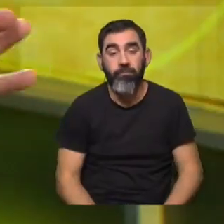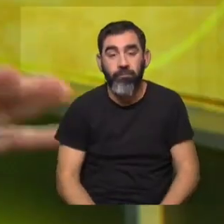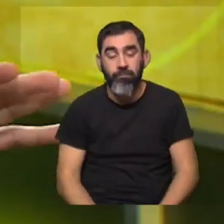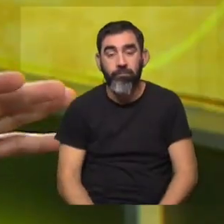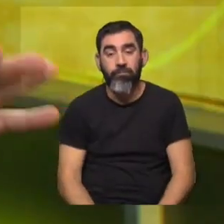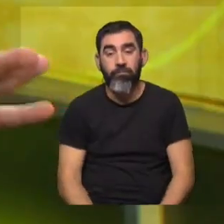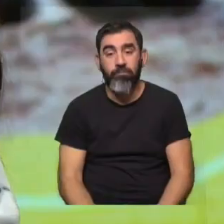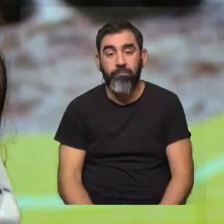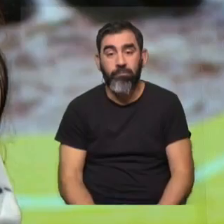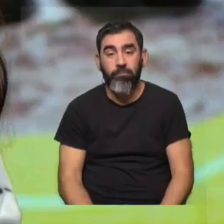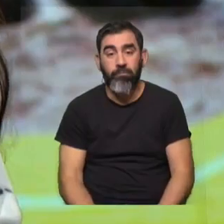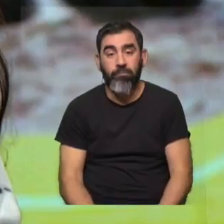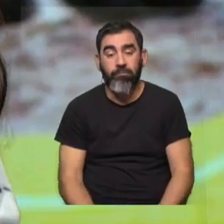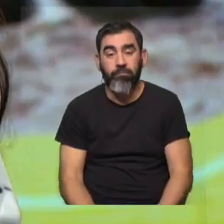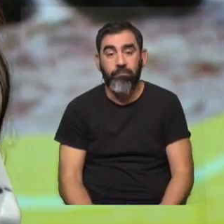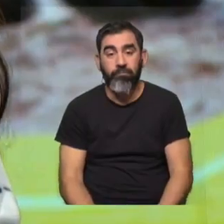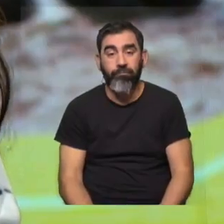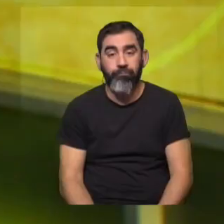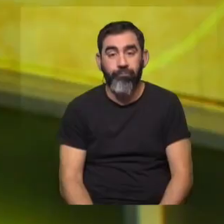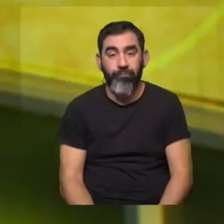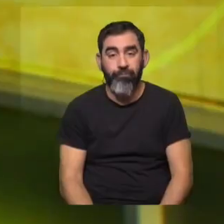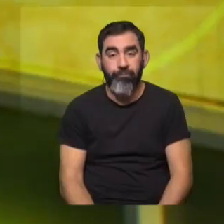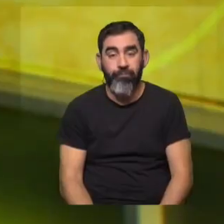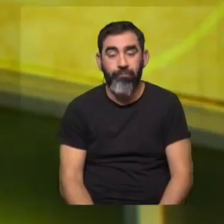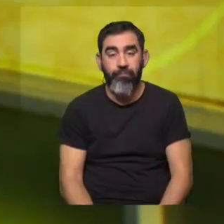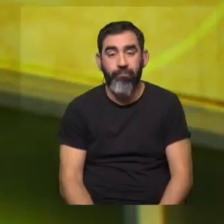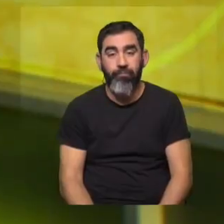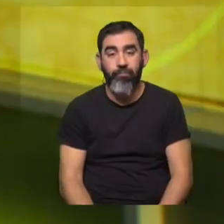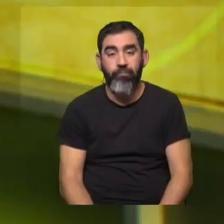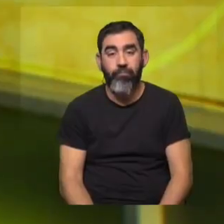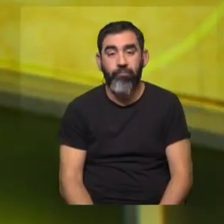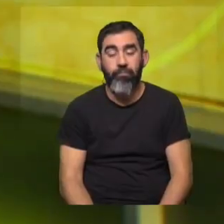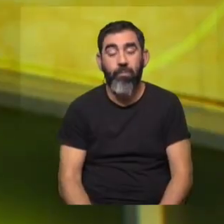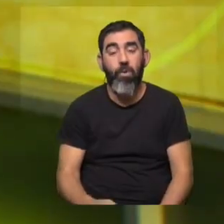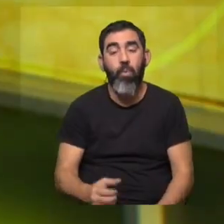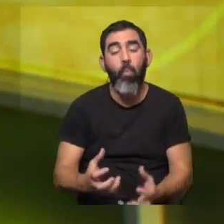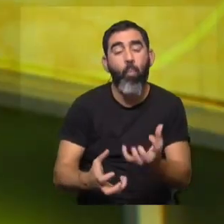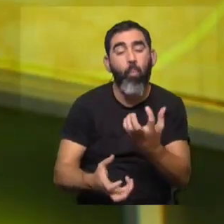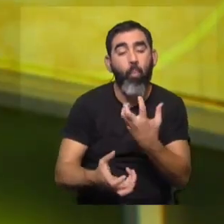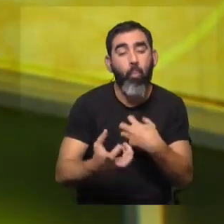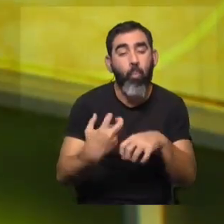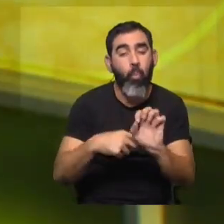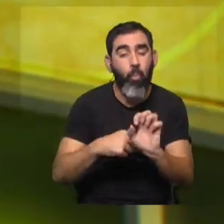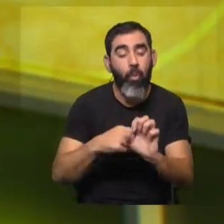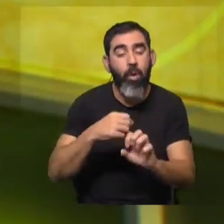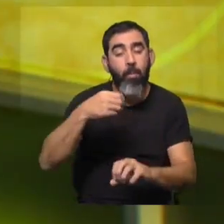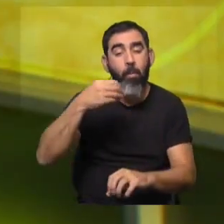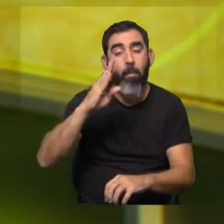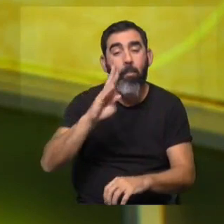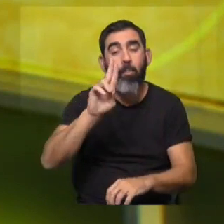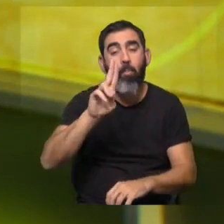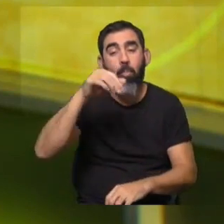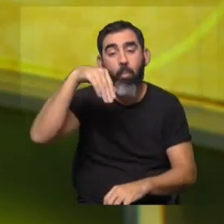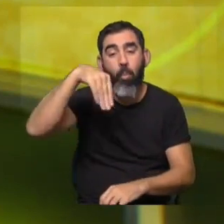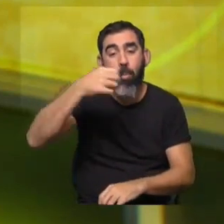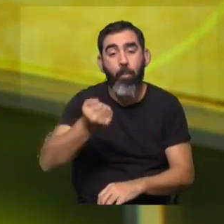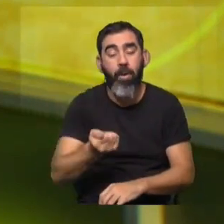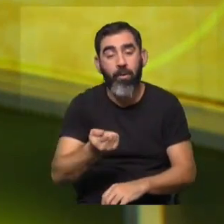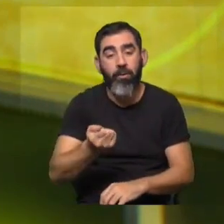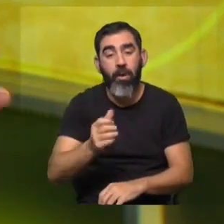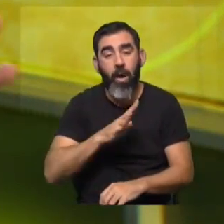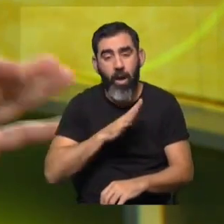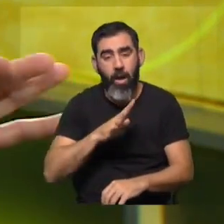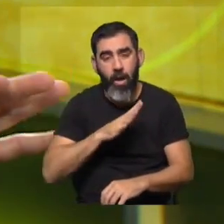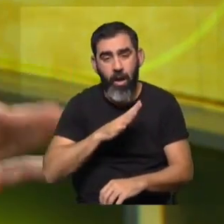queda de los, De los que no están extinguidos. Y después vamos a ir rápido. El puma, se han visto videos nuevos hace poco, incluso es como que también anda por